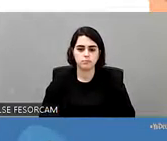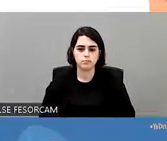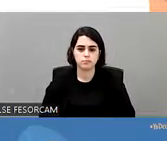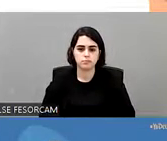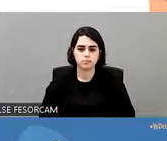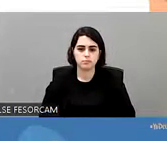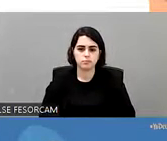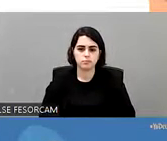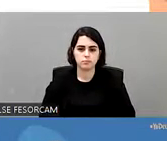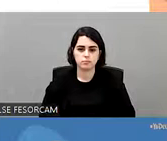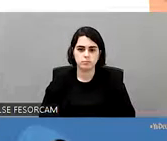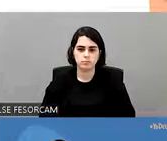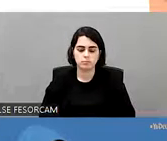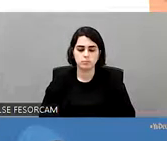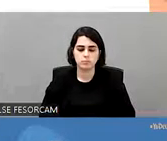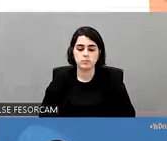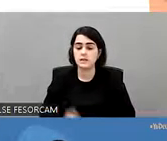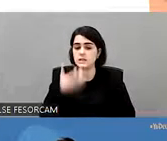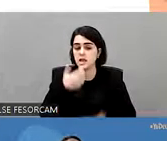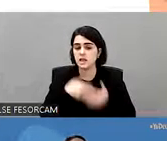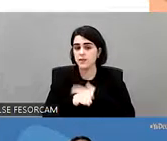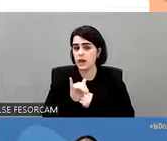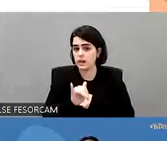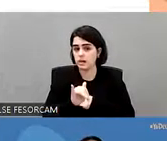accesibilidad, si hay accesibilidad,